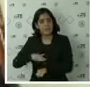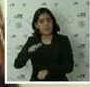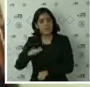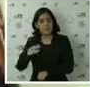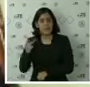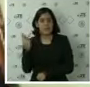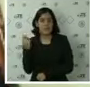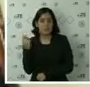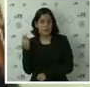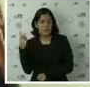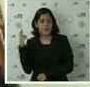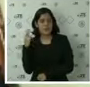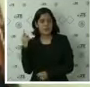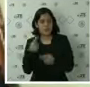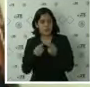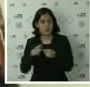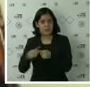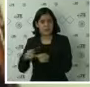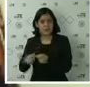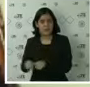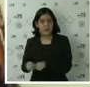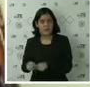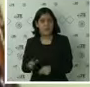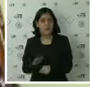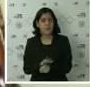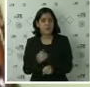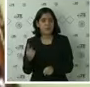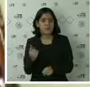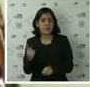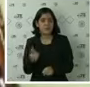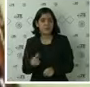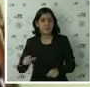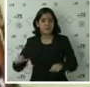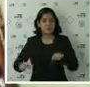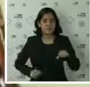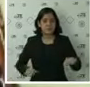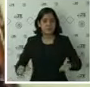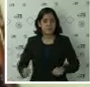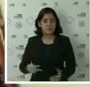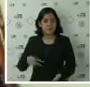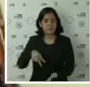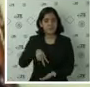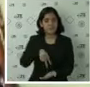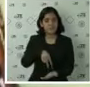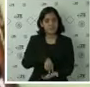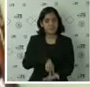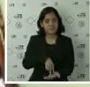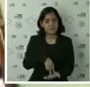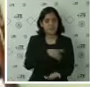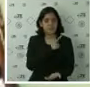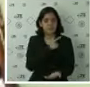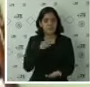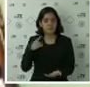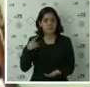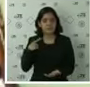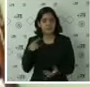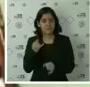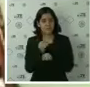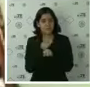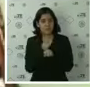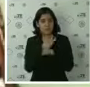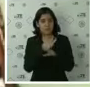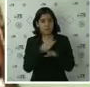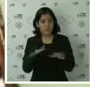limitación de las actividades presenciales se tiene que difundir toda esta